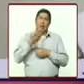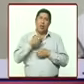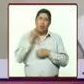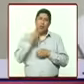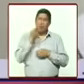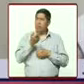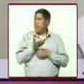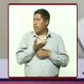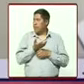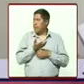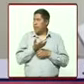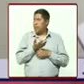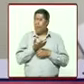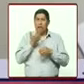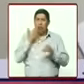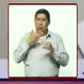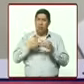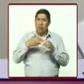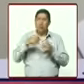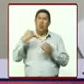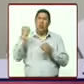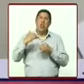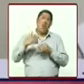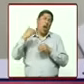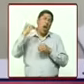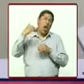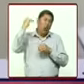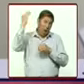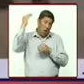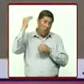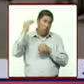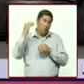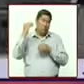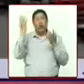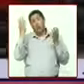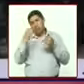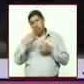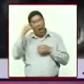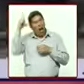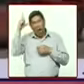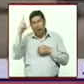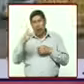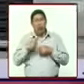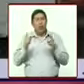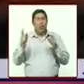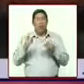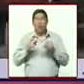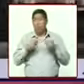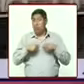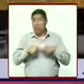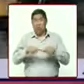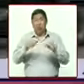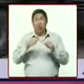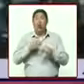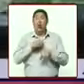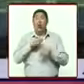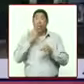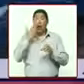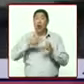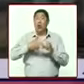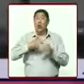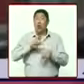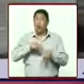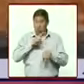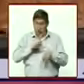que la Premium Plus y las otras, si bien es cierto, cuestan mucho más caro, pero va a estar todavía, no va a faltar en